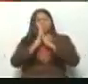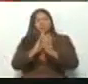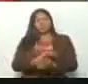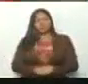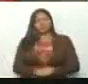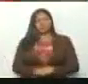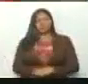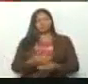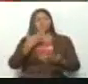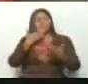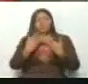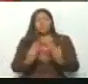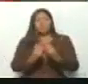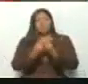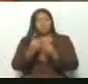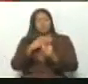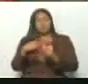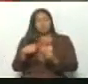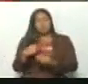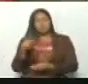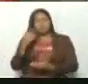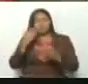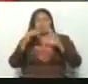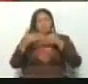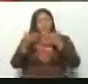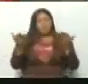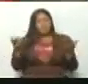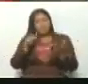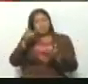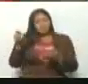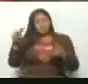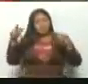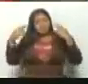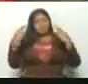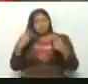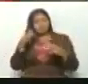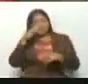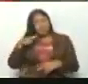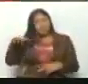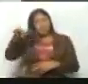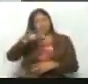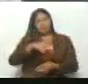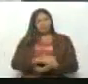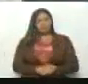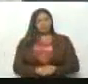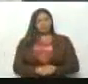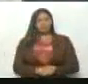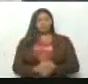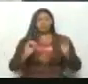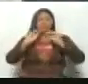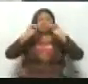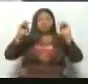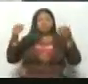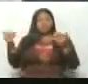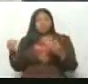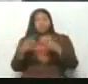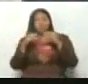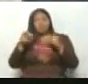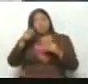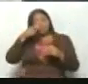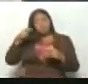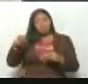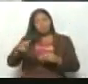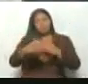tapaboca. Tapaboca. Ministra, gracias por acompañarnos. Un mensaje para la audiencia de Al Aire. Bueno, nos convocamos a todo nuestro